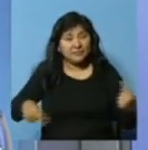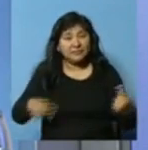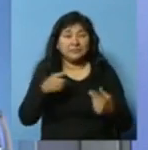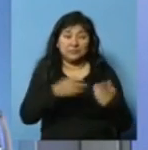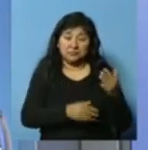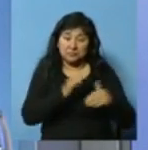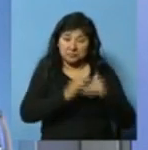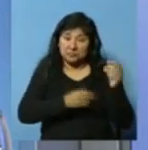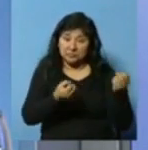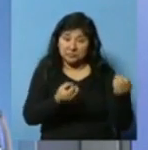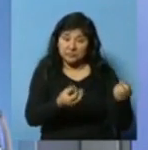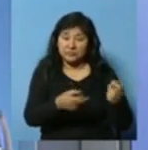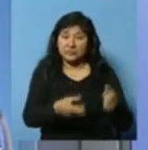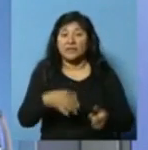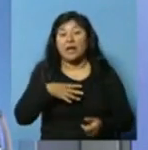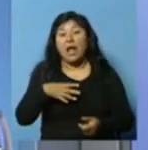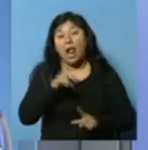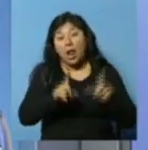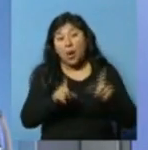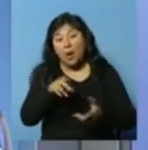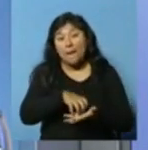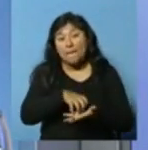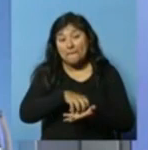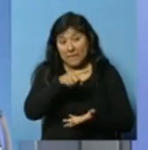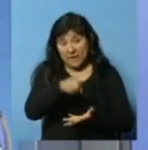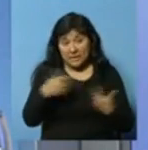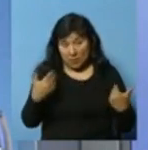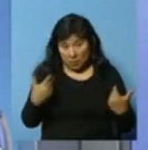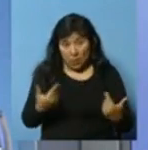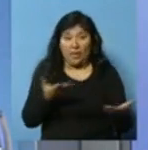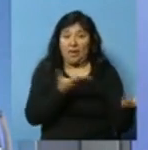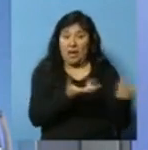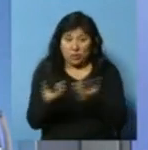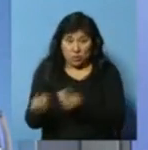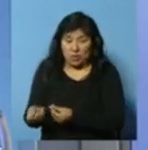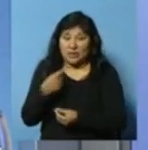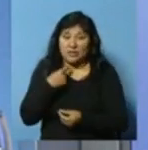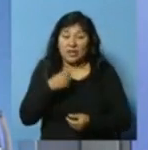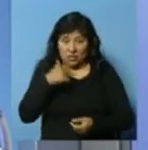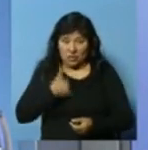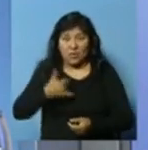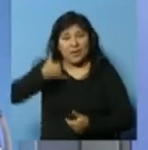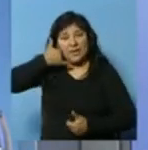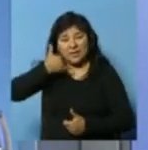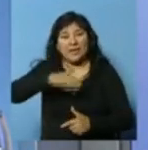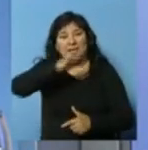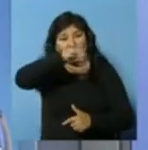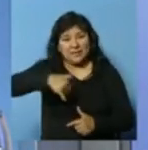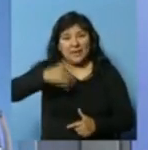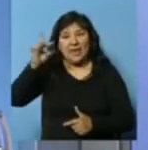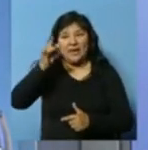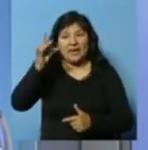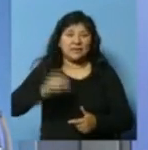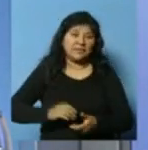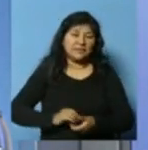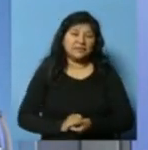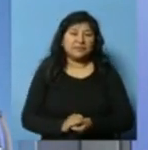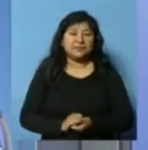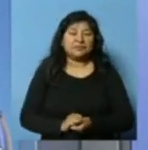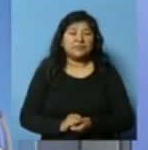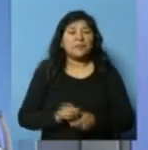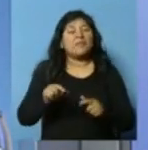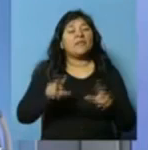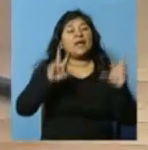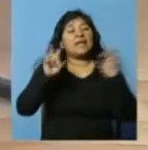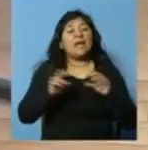bueno abre la empresa también puede darnos manos así que se puede llamarlo a la directiva un tema en